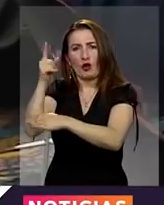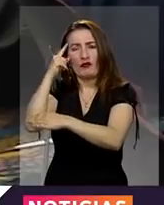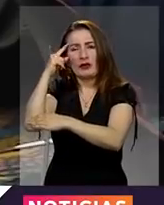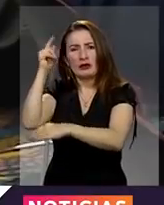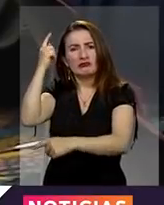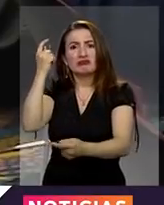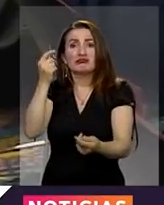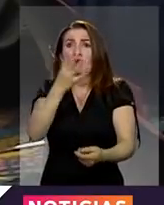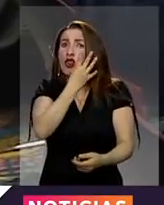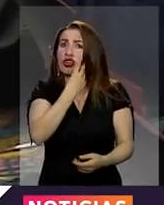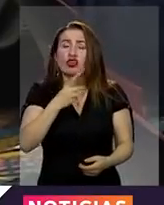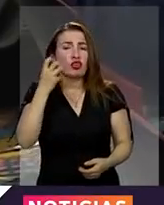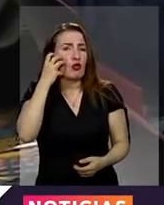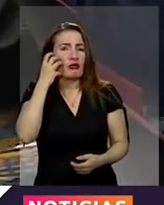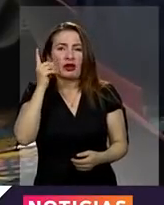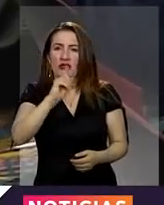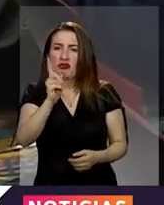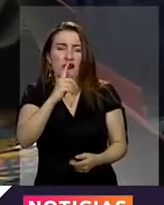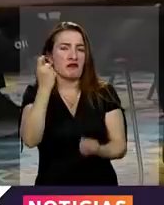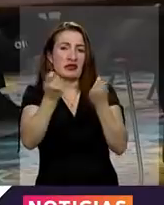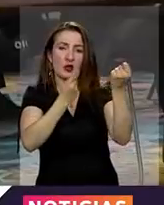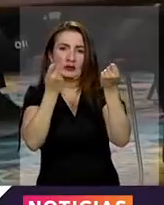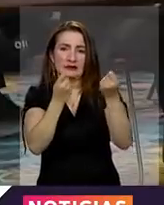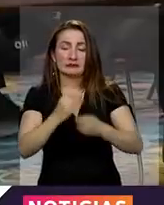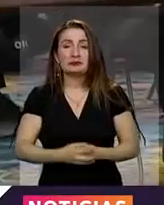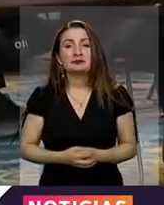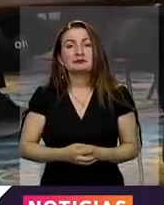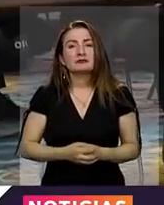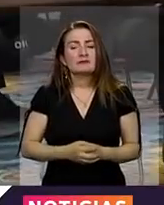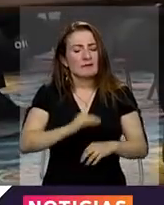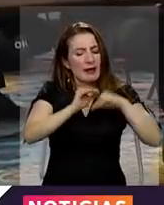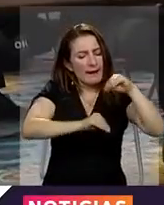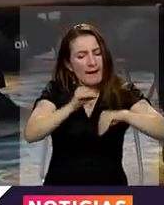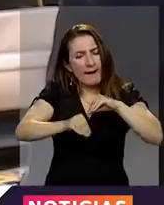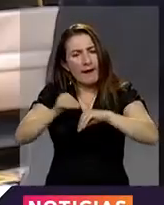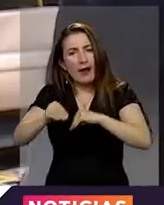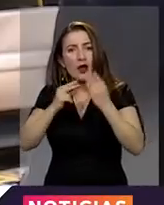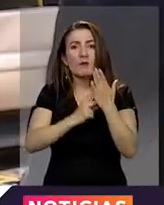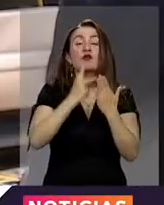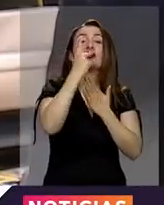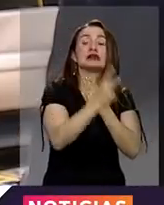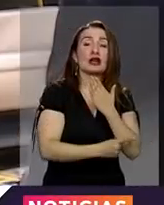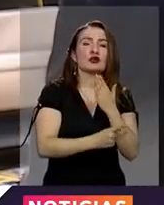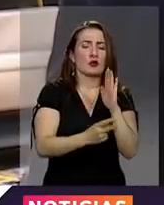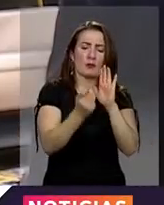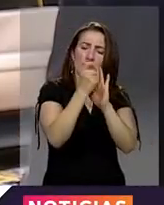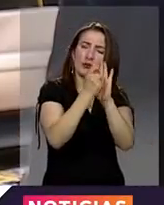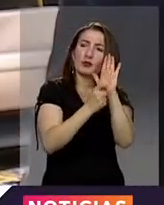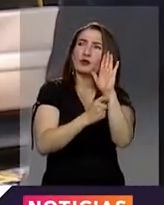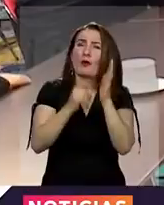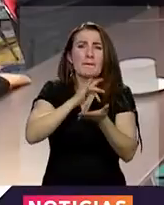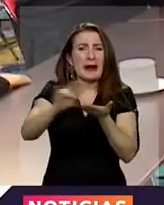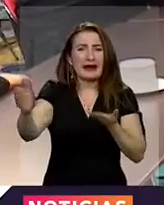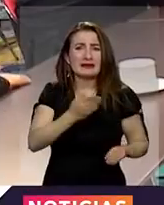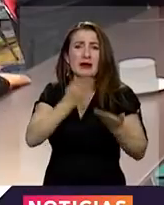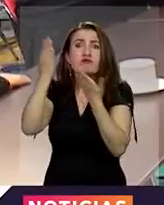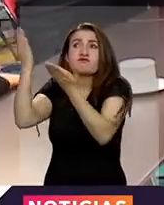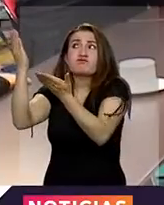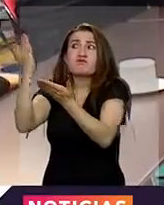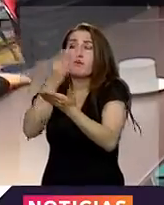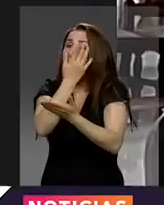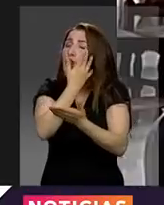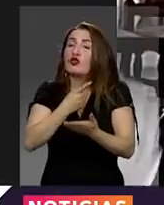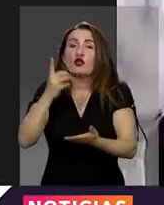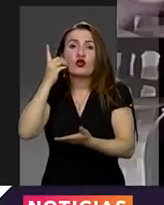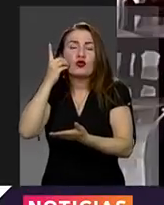negocia. Adelantarán encuentros en las regiones donde se construirán proyectos de ley, donde se plasmen los puntos del pliego de emergencia. Van